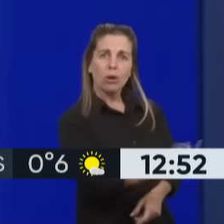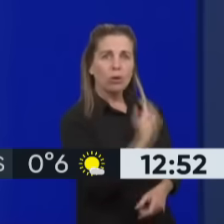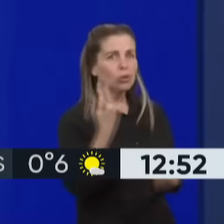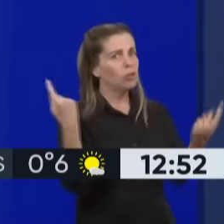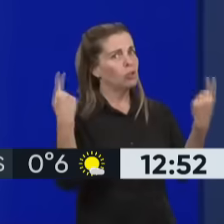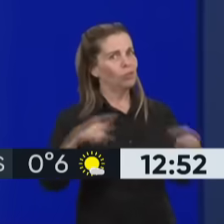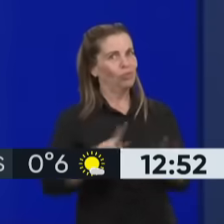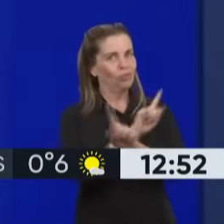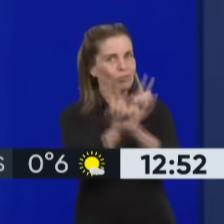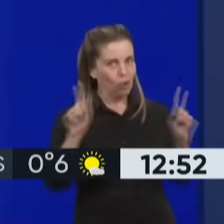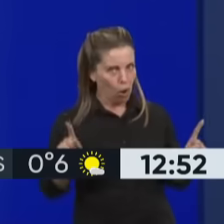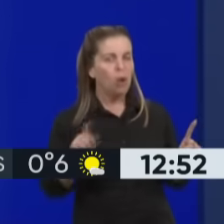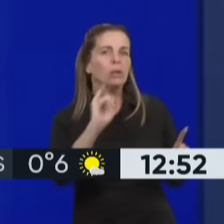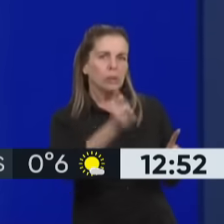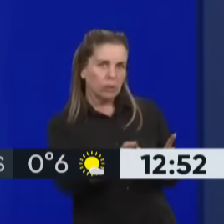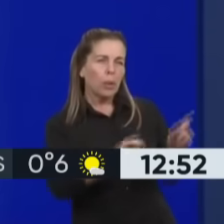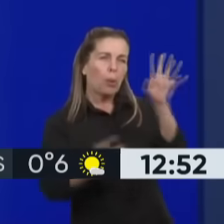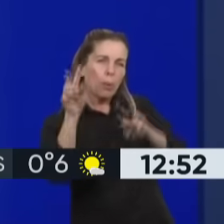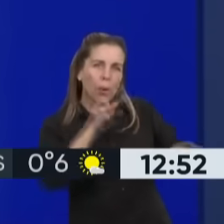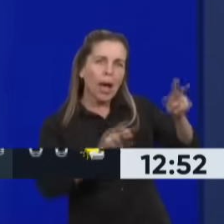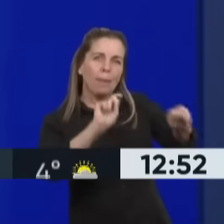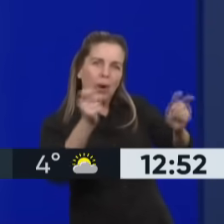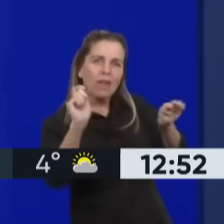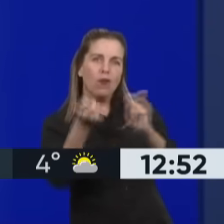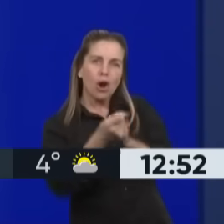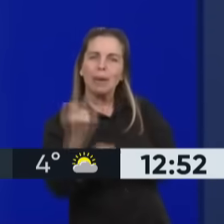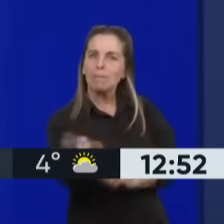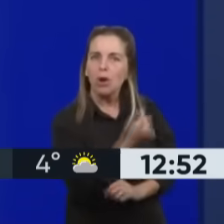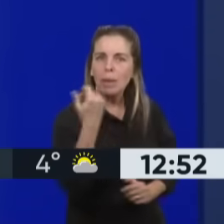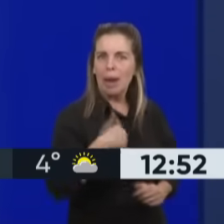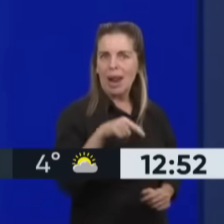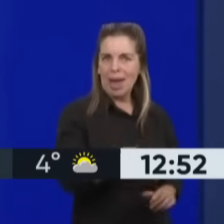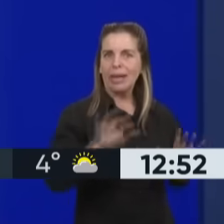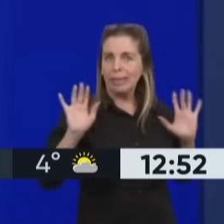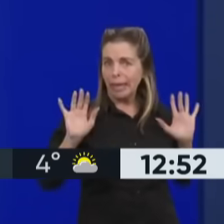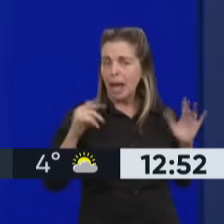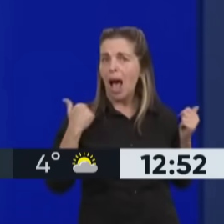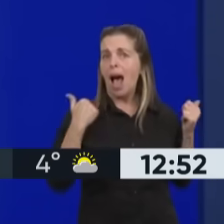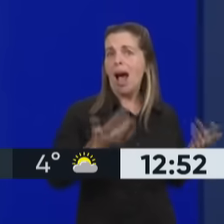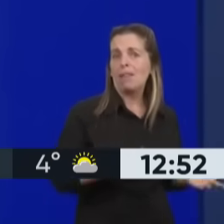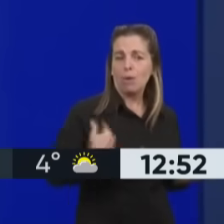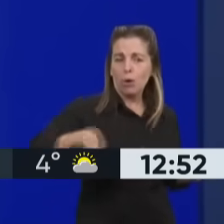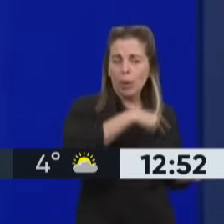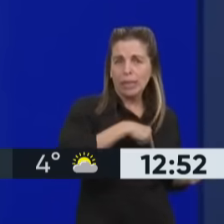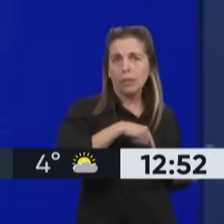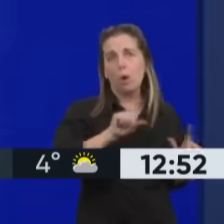cambio, sí hacemos las reformas que la Argentina necesita, a pesar de que nos beneficien o no.